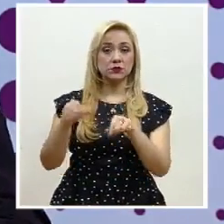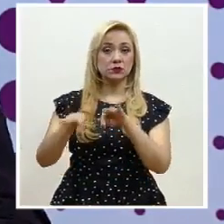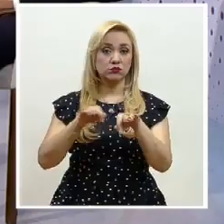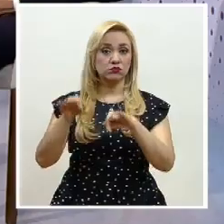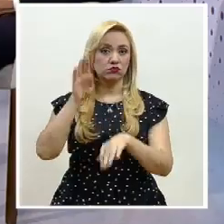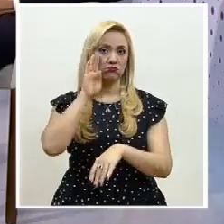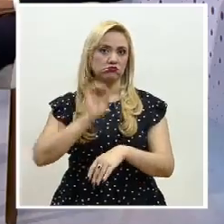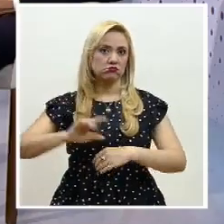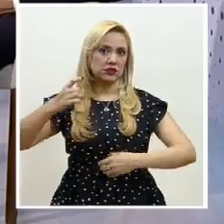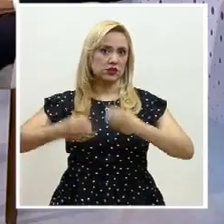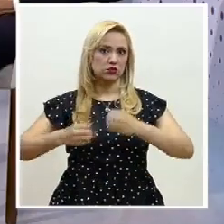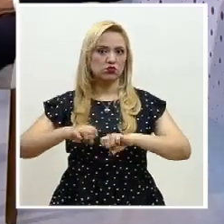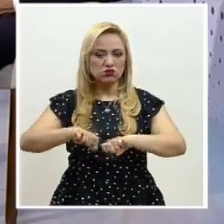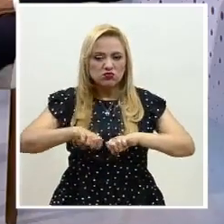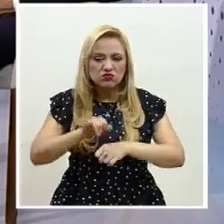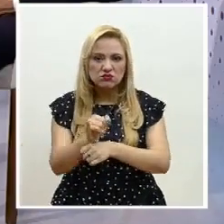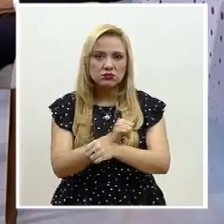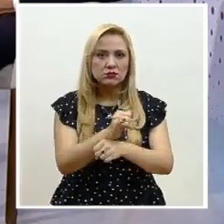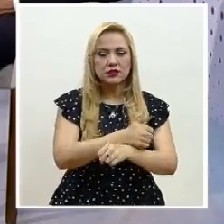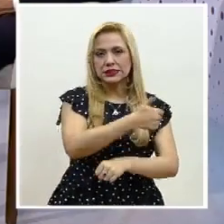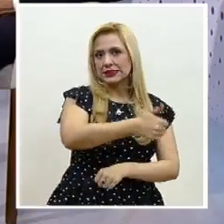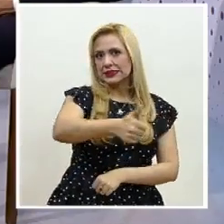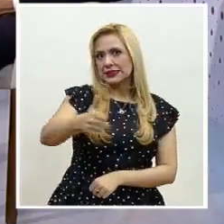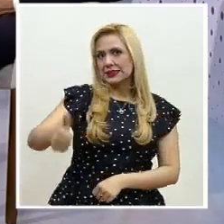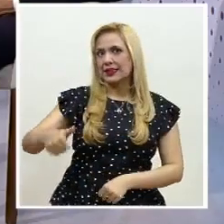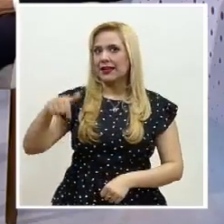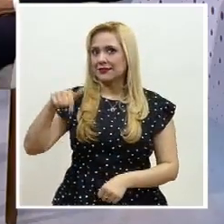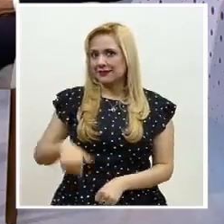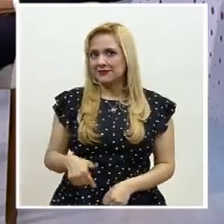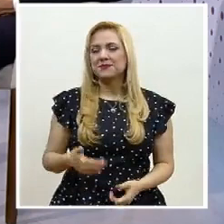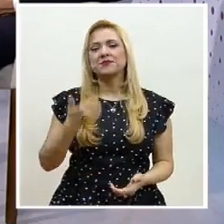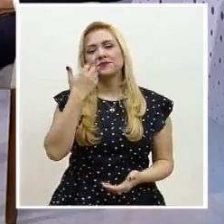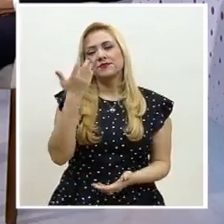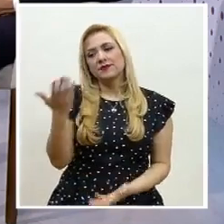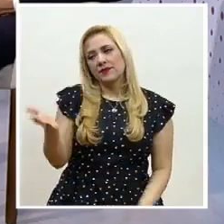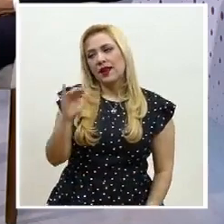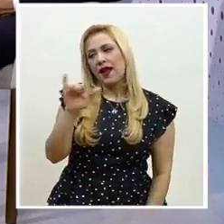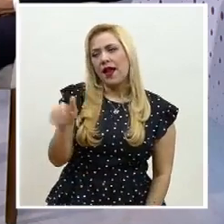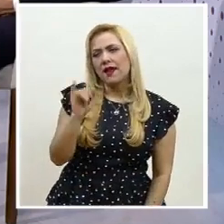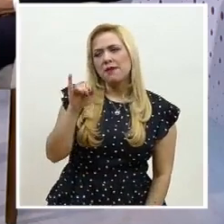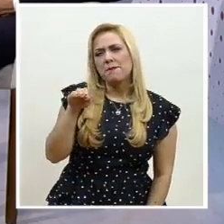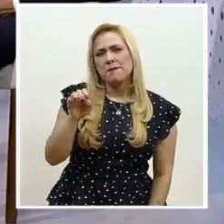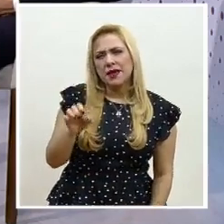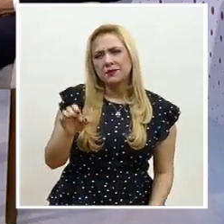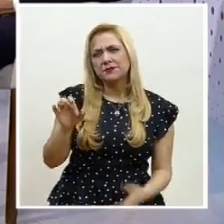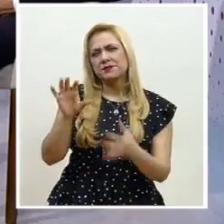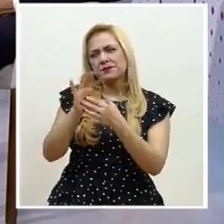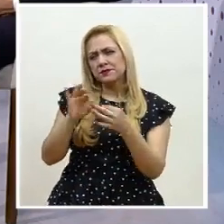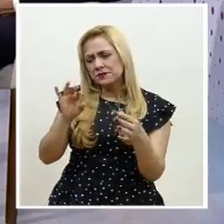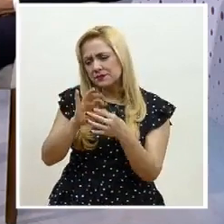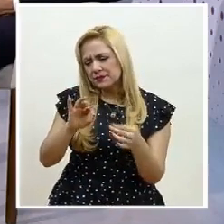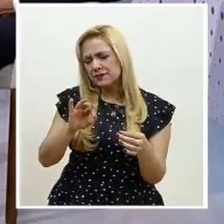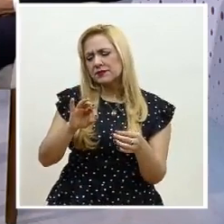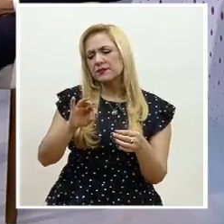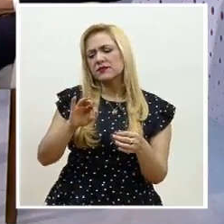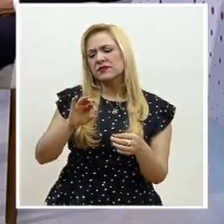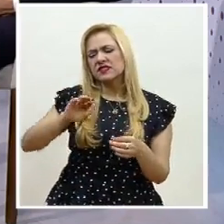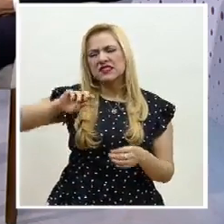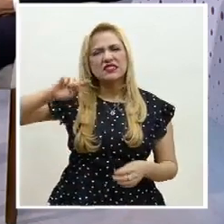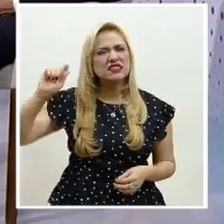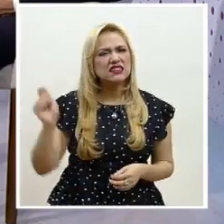Nación. Me gustaría, Juan Jaime, retomar la conversación contigo bueno, hemos, creo, abarcado el papel en